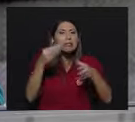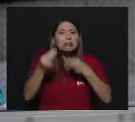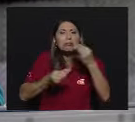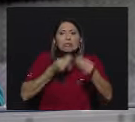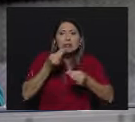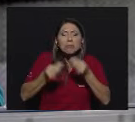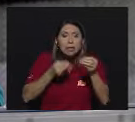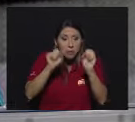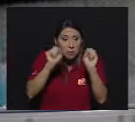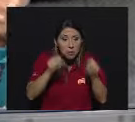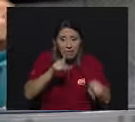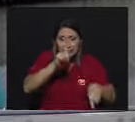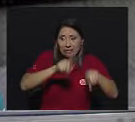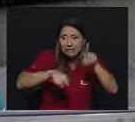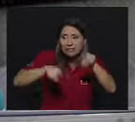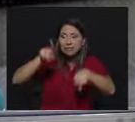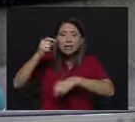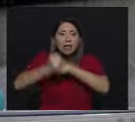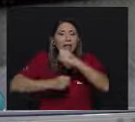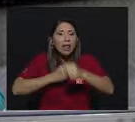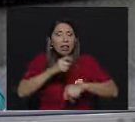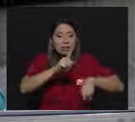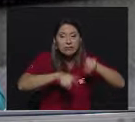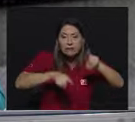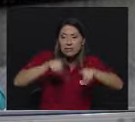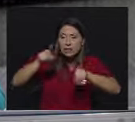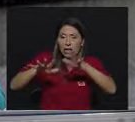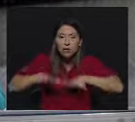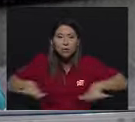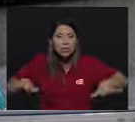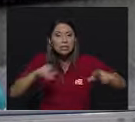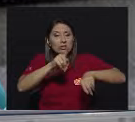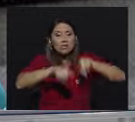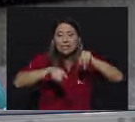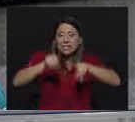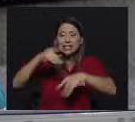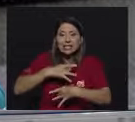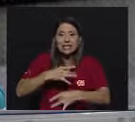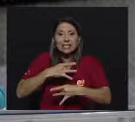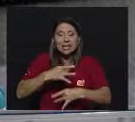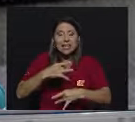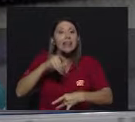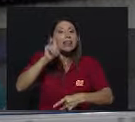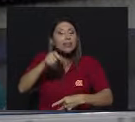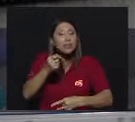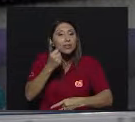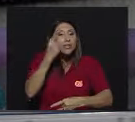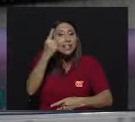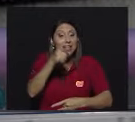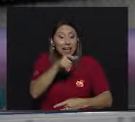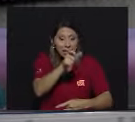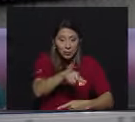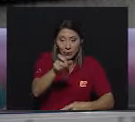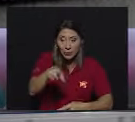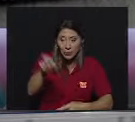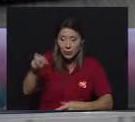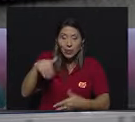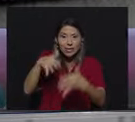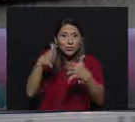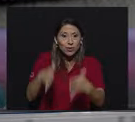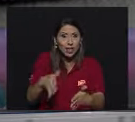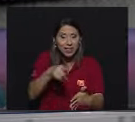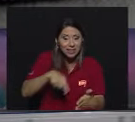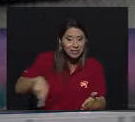esos desafíos de la diversidad de edades, de diversidad de contextos, de intereses? Porque tenemos que tener claro que nuestros estudiantes son